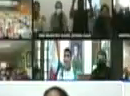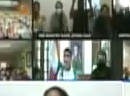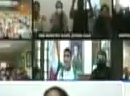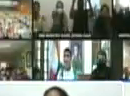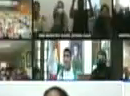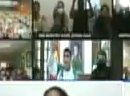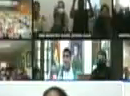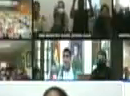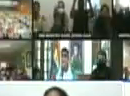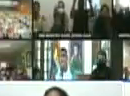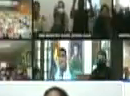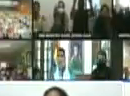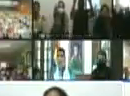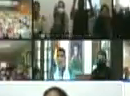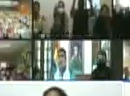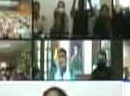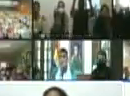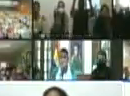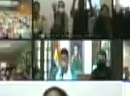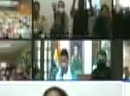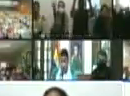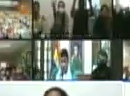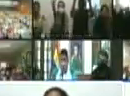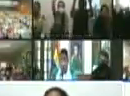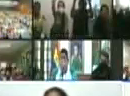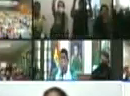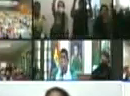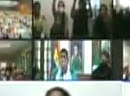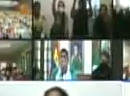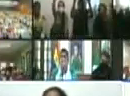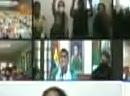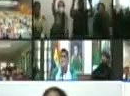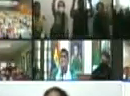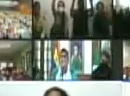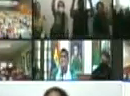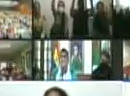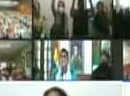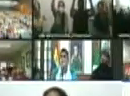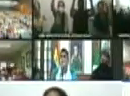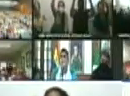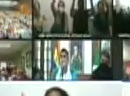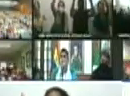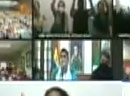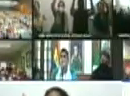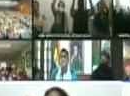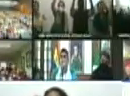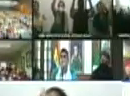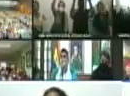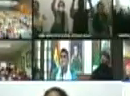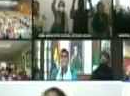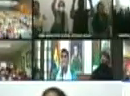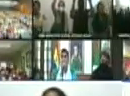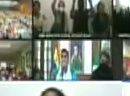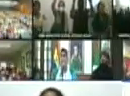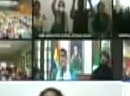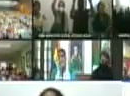Estamos conectados a más de 2 millones de compatriotas ahí, en tiempo real ahí, cara a cara, face